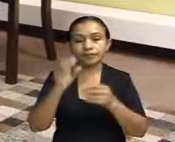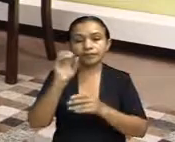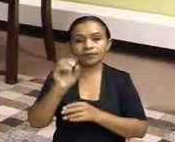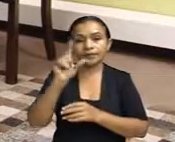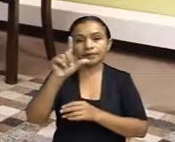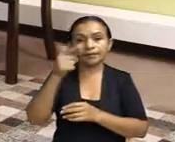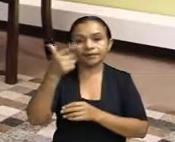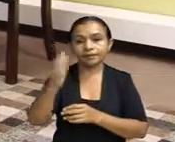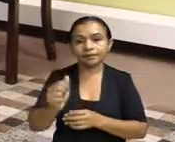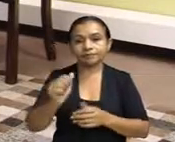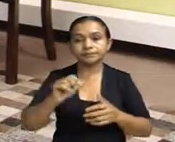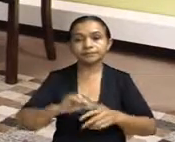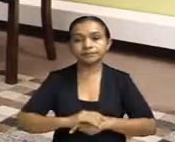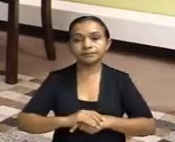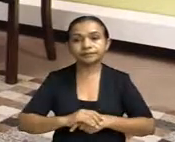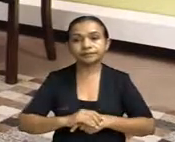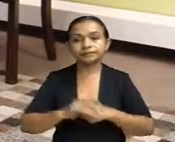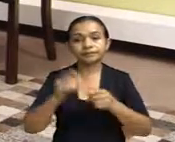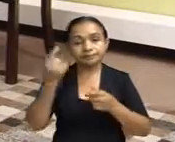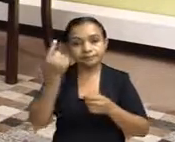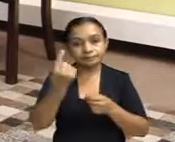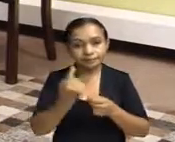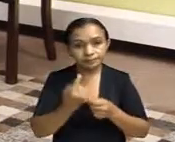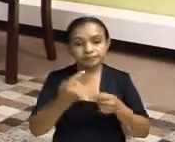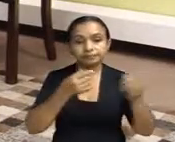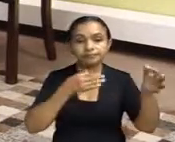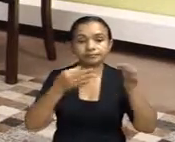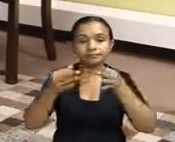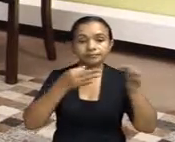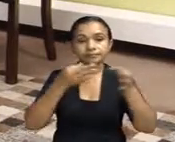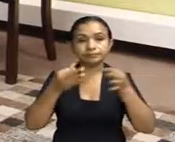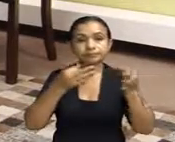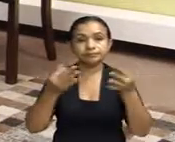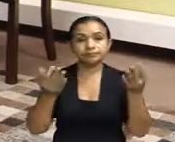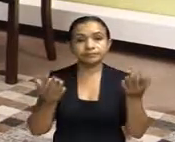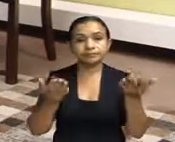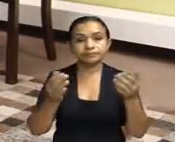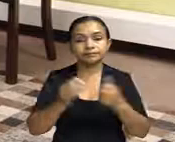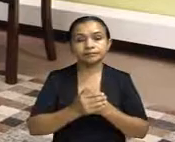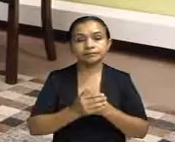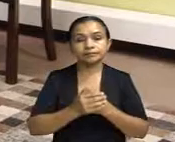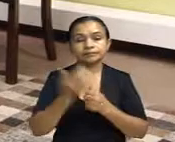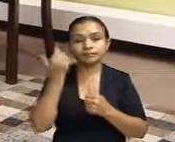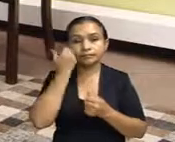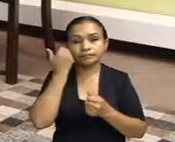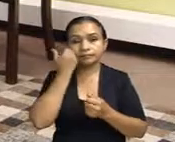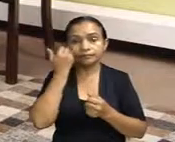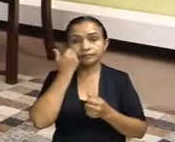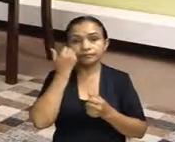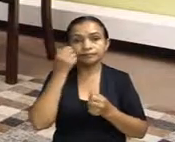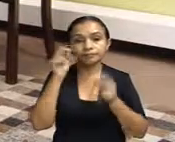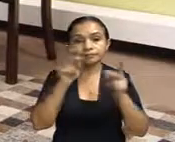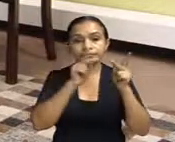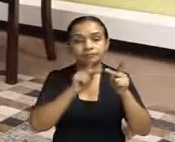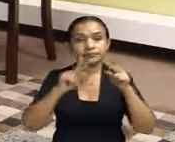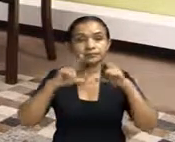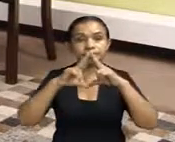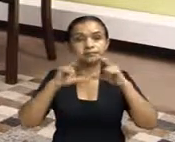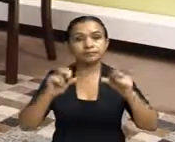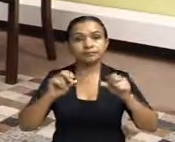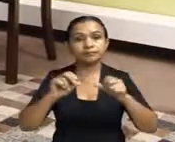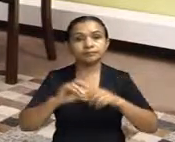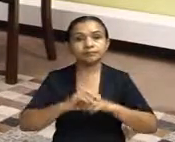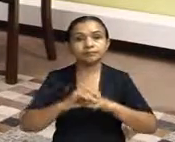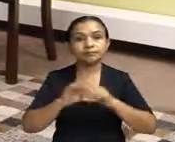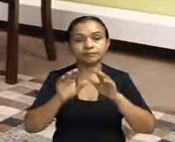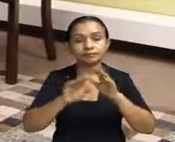Acevedo, por su Muchas valioso gracias. Tiempo y todo su conocimiento acerca de esta enfermedad que es muy frecuente en Nicaragua, pero que sobre